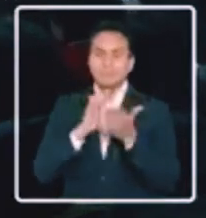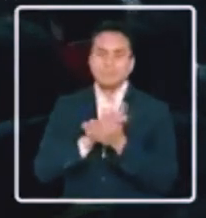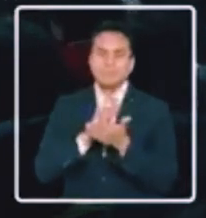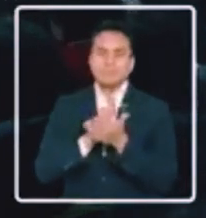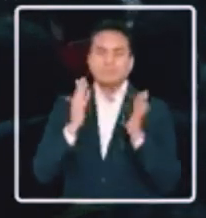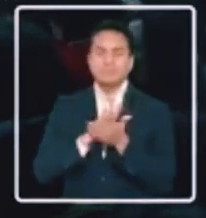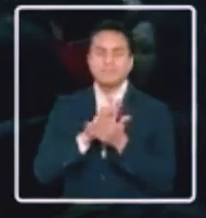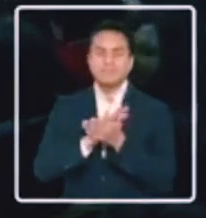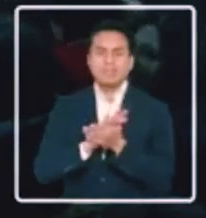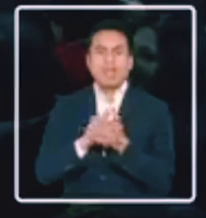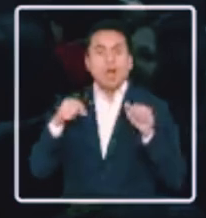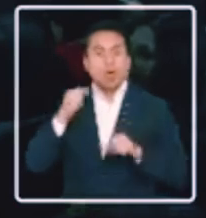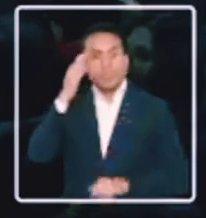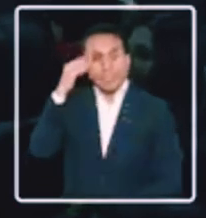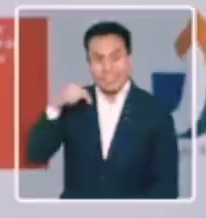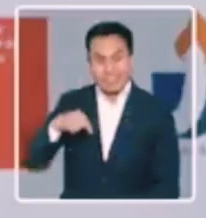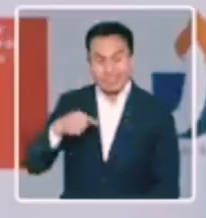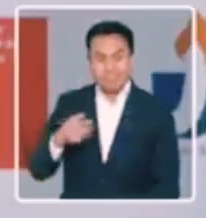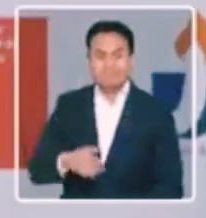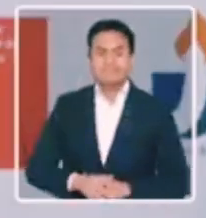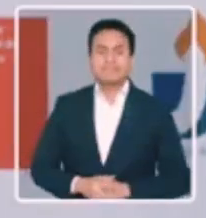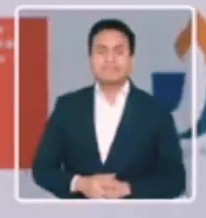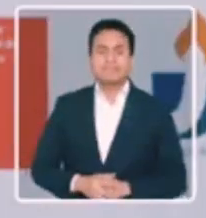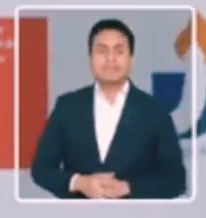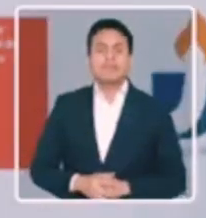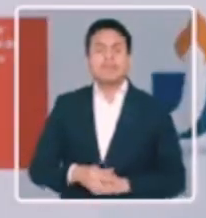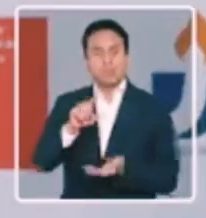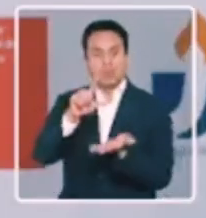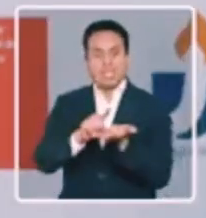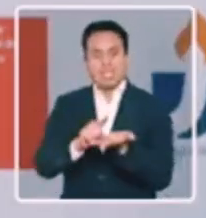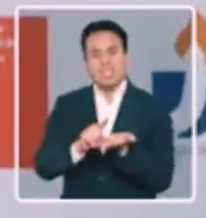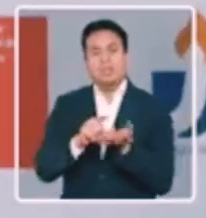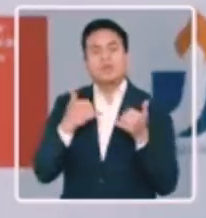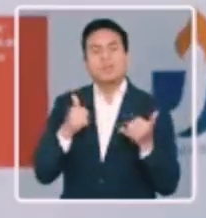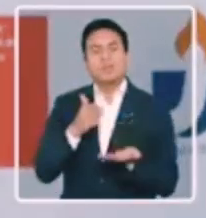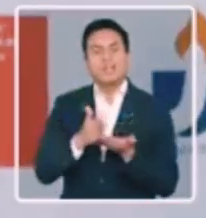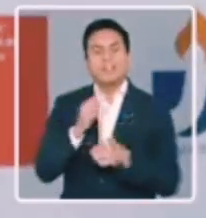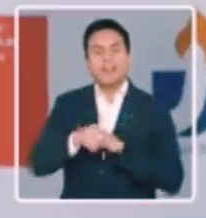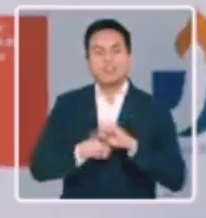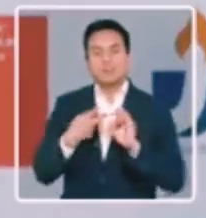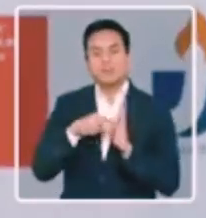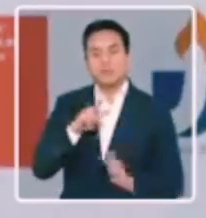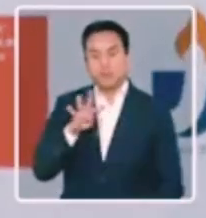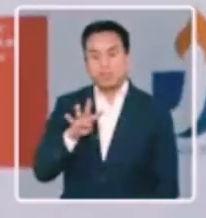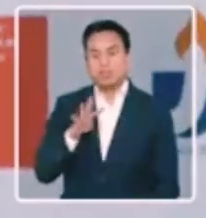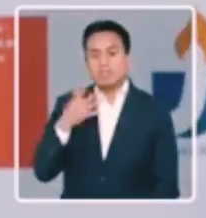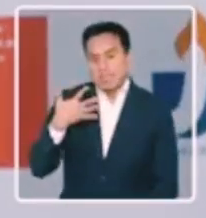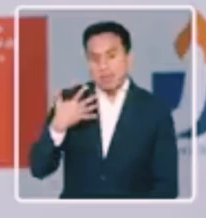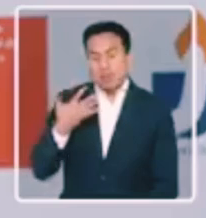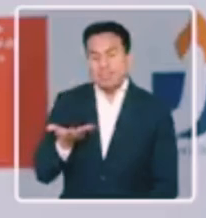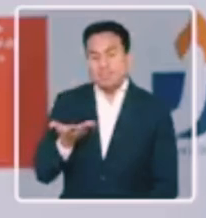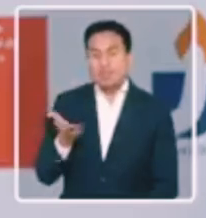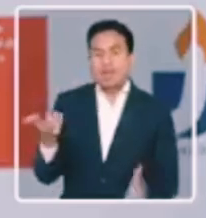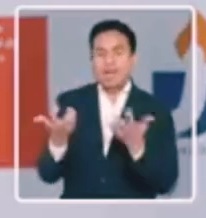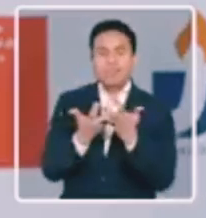importante y hoy día tienen lugar aquí los juegos escolares 2024 un evento que es importantísimo